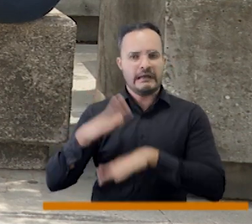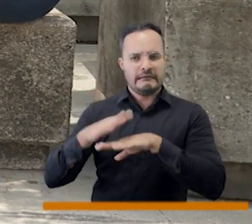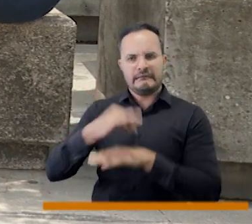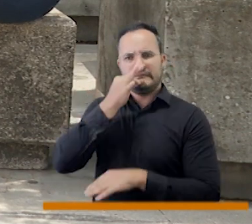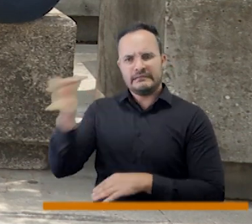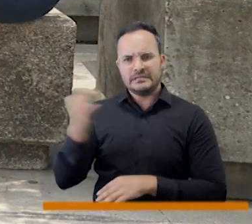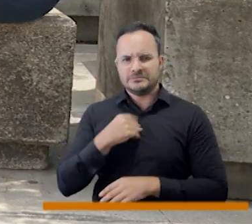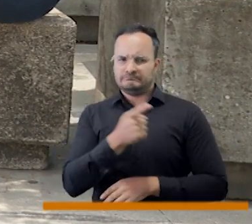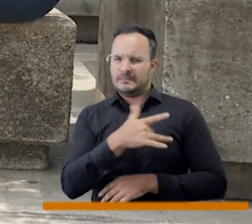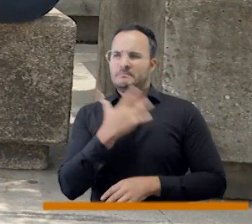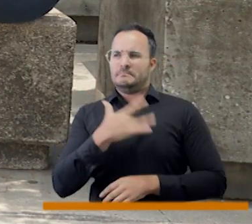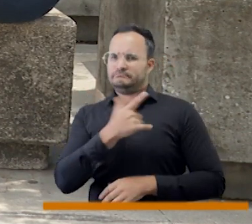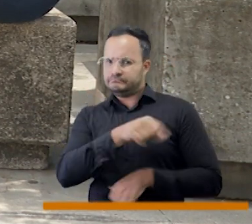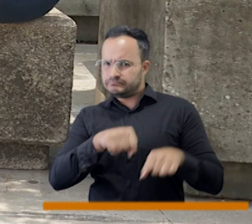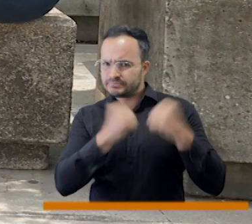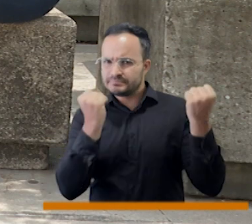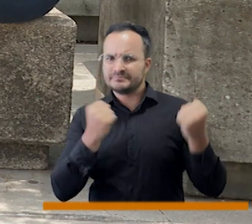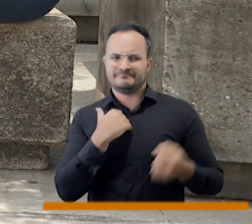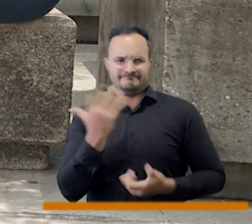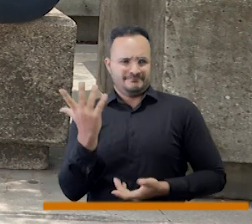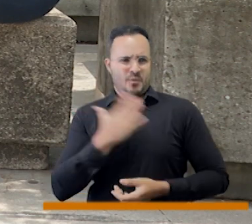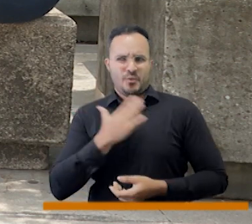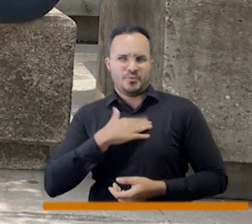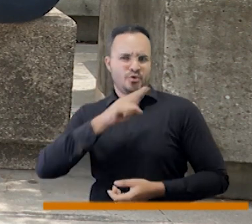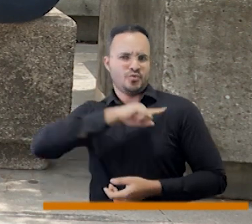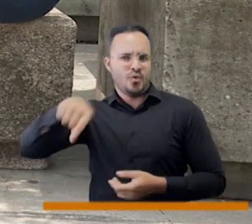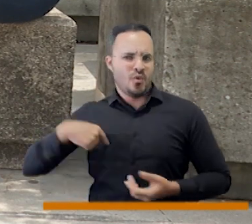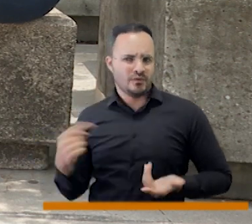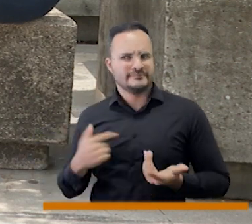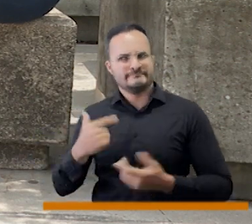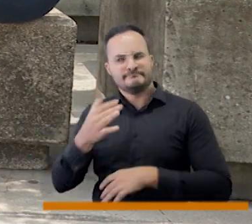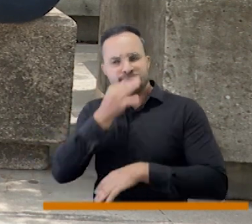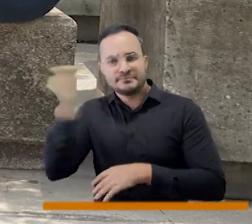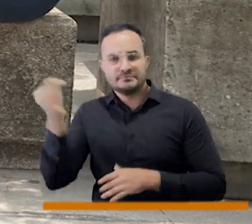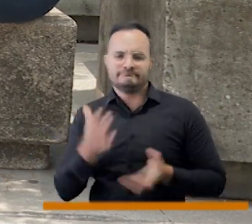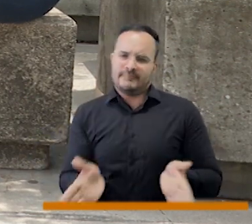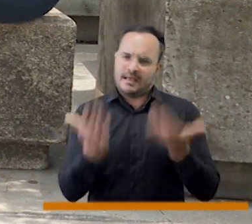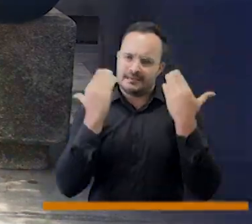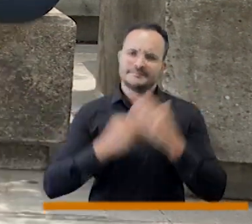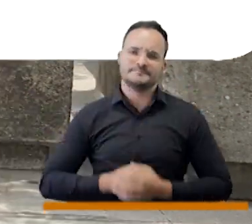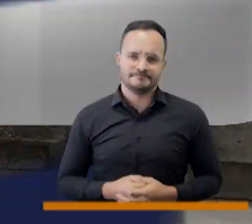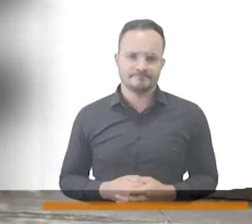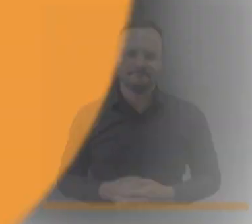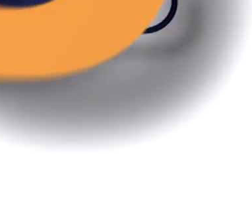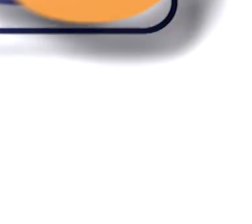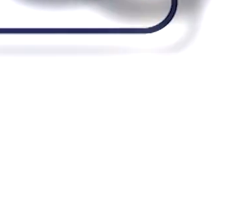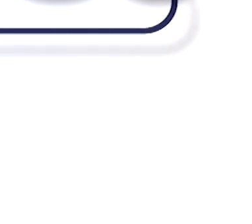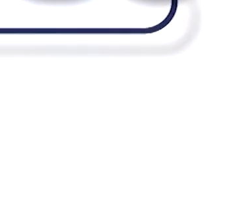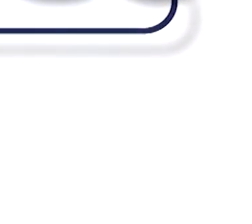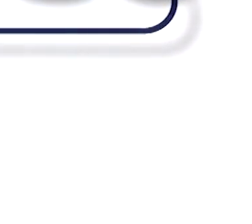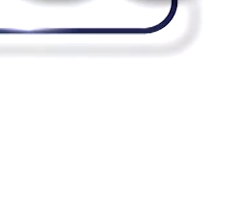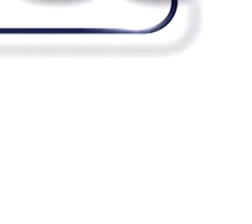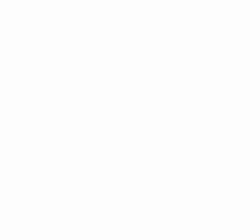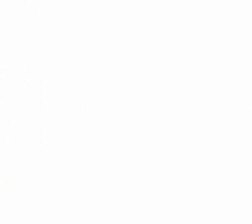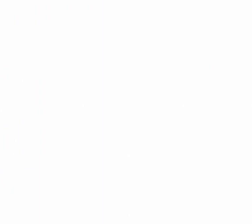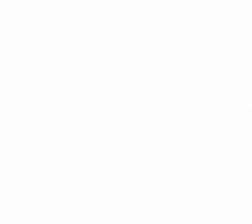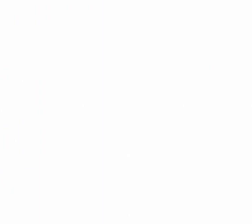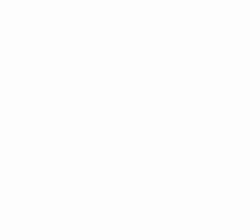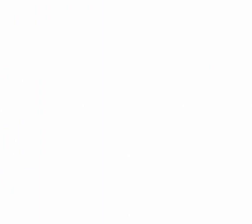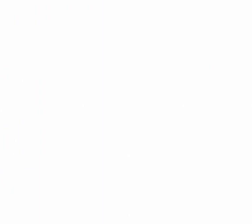pueden dañar y robar el amoblamiento público, que es de uso y servicio para toda la ciudadanía.